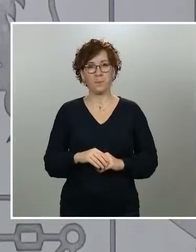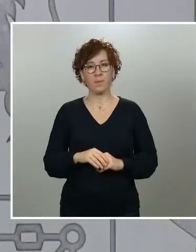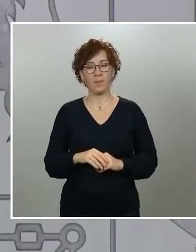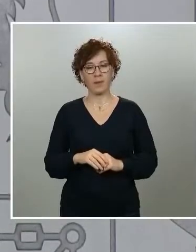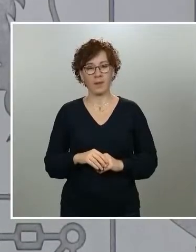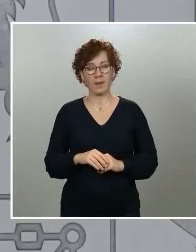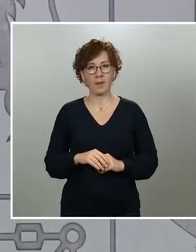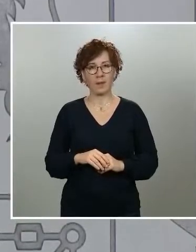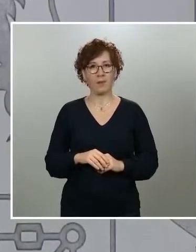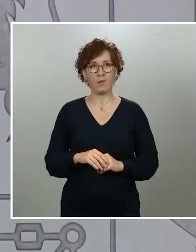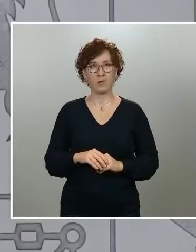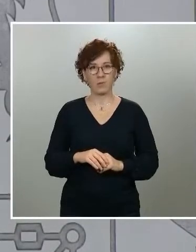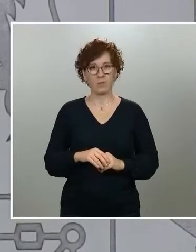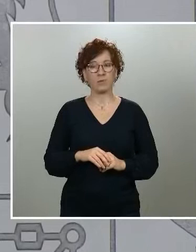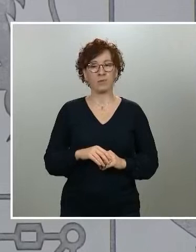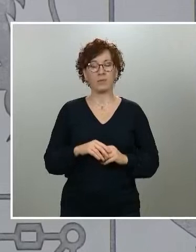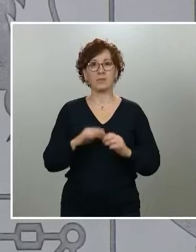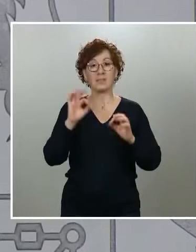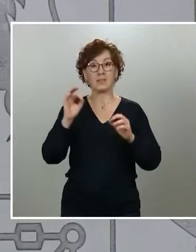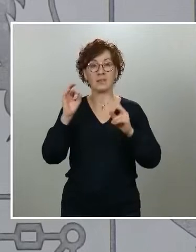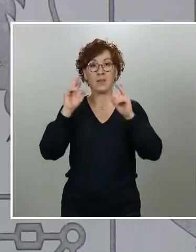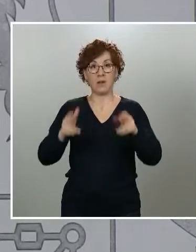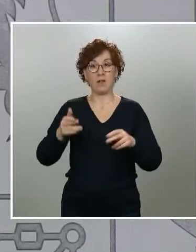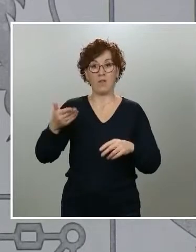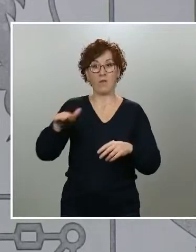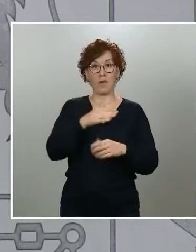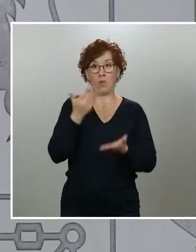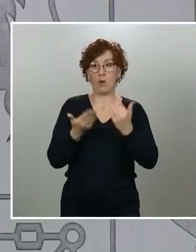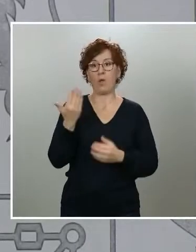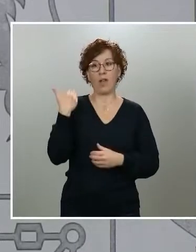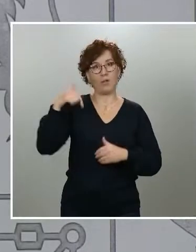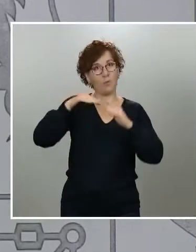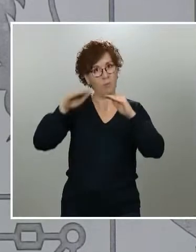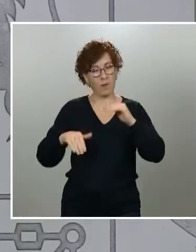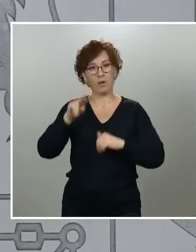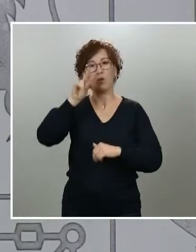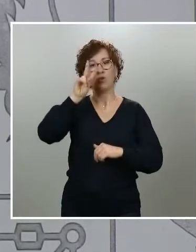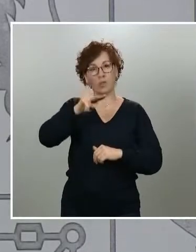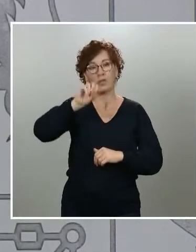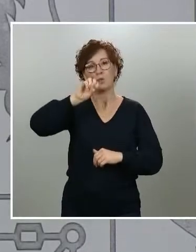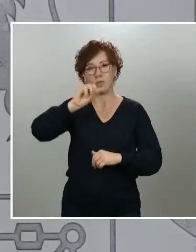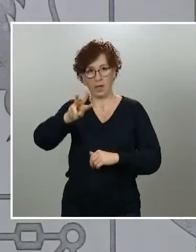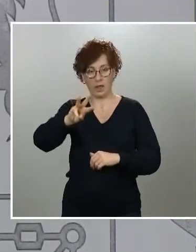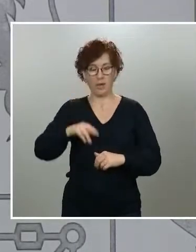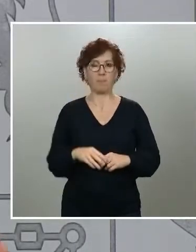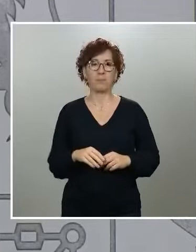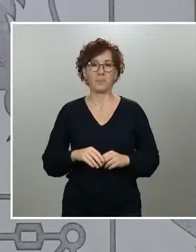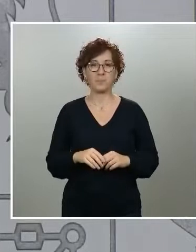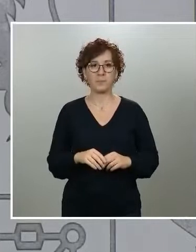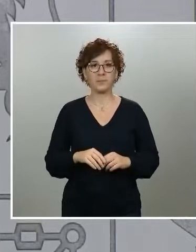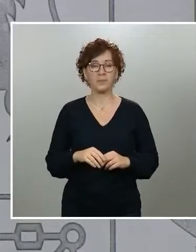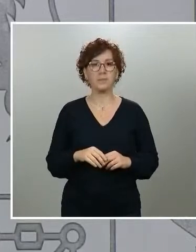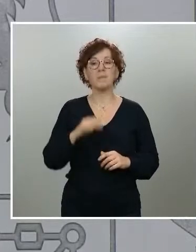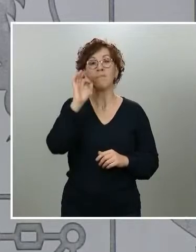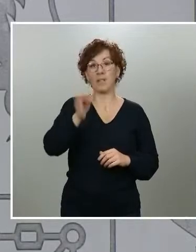un número menor de fallecidos comparado con ayer, tenemos 213 fallecidos. Sí que es cierto que hemos estado durante esta